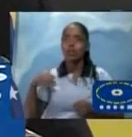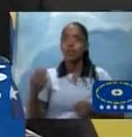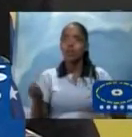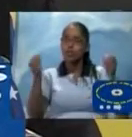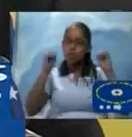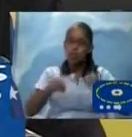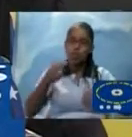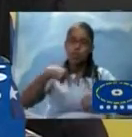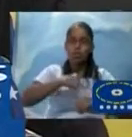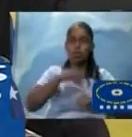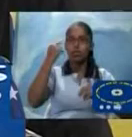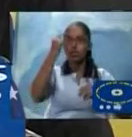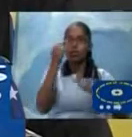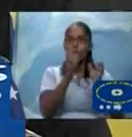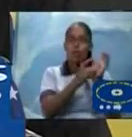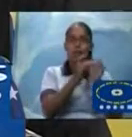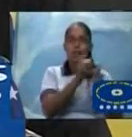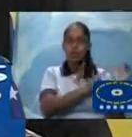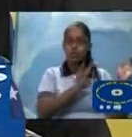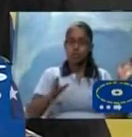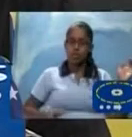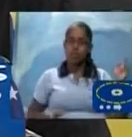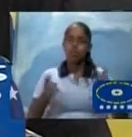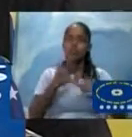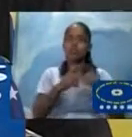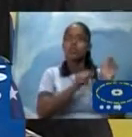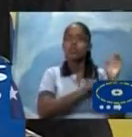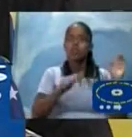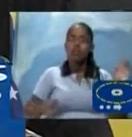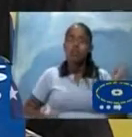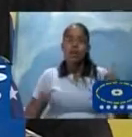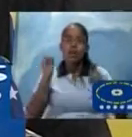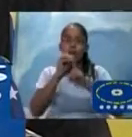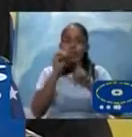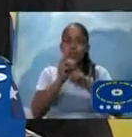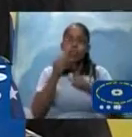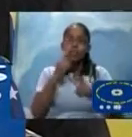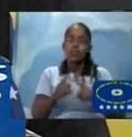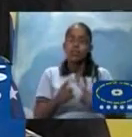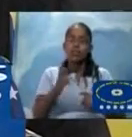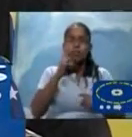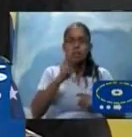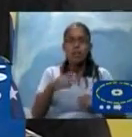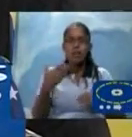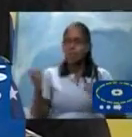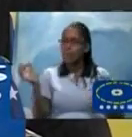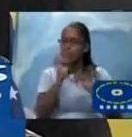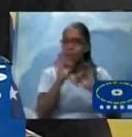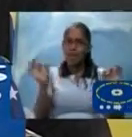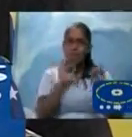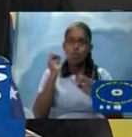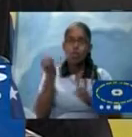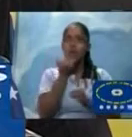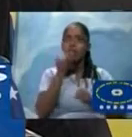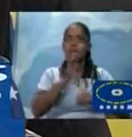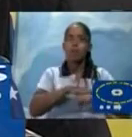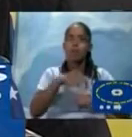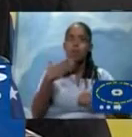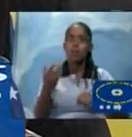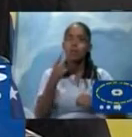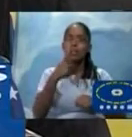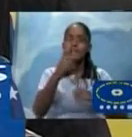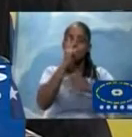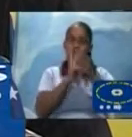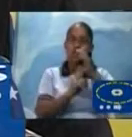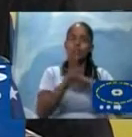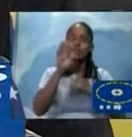poner nuestros ojos en Jesús. Pero el Señor les advierte, dice: mirad que nadie os engañe. ¿Por qué? Porque dice